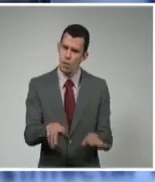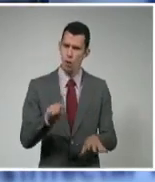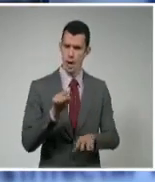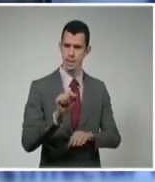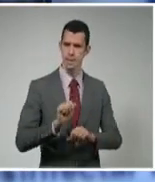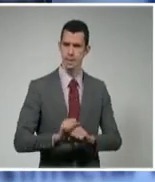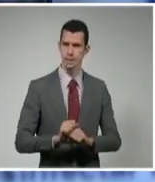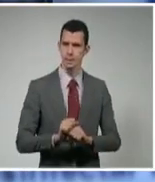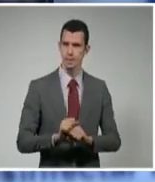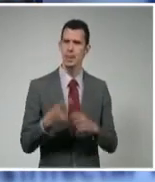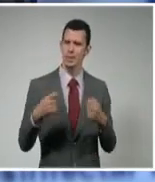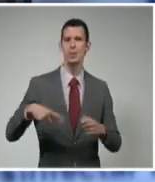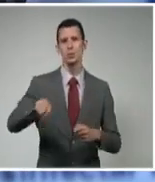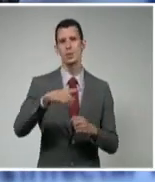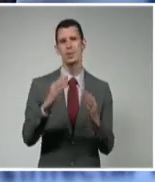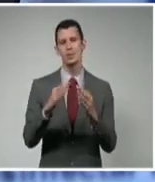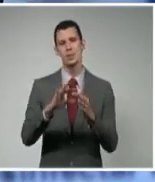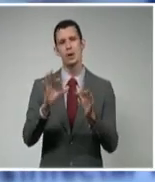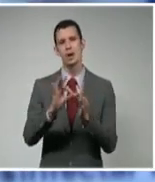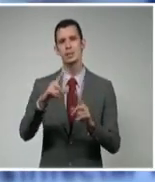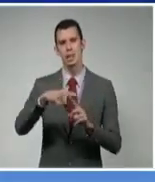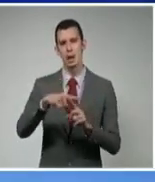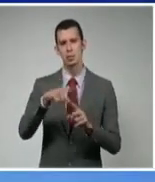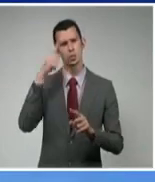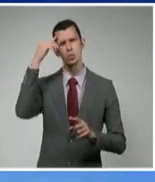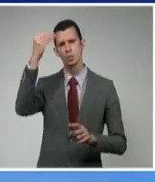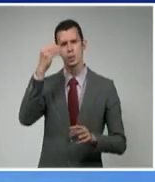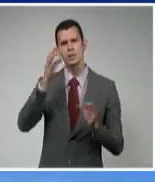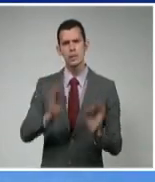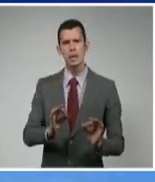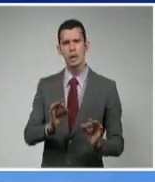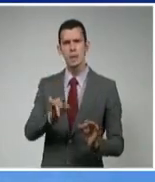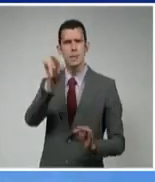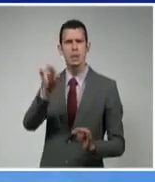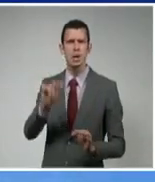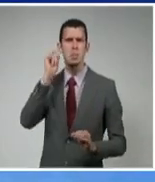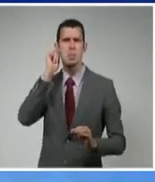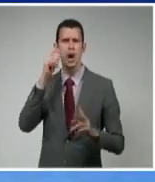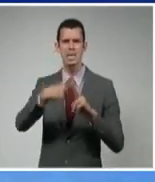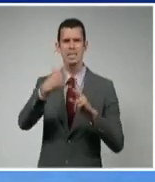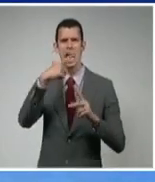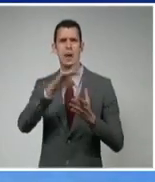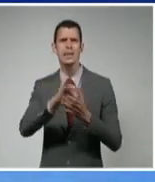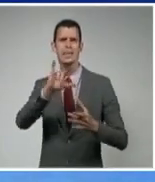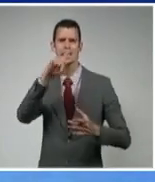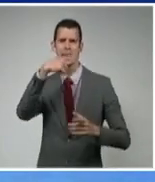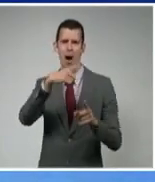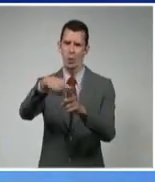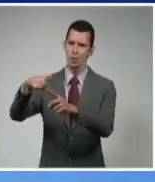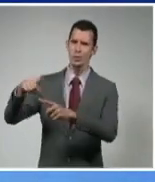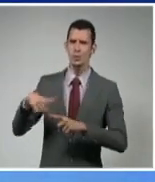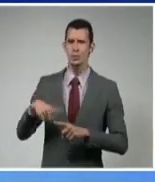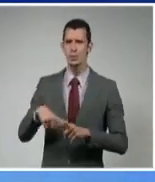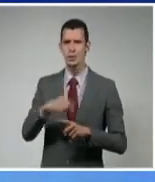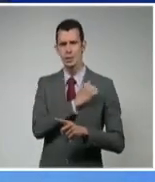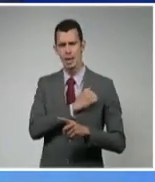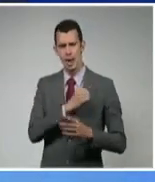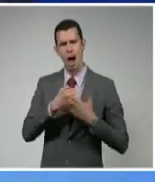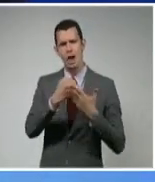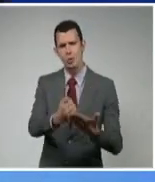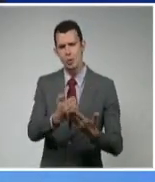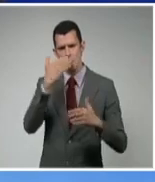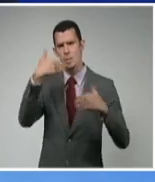guantanameras. ¿De verdad que esta gente quiere el bien de los cubanos? No nos vamos a detener ni un solo instante en